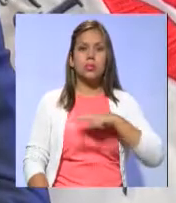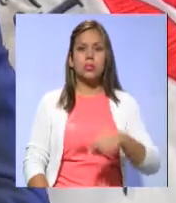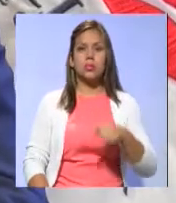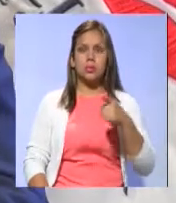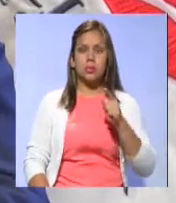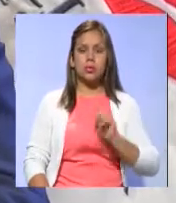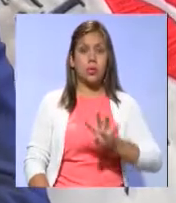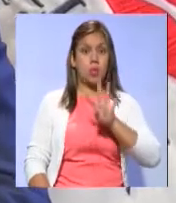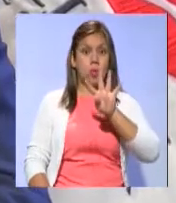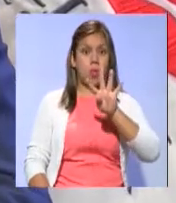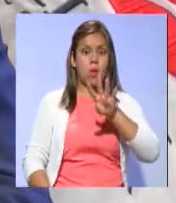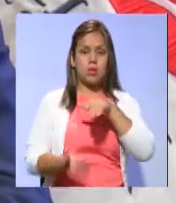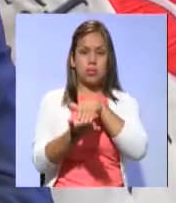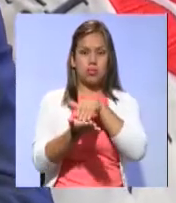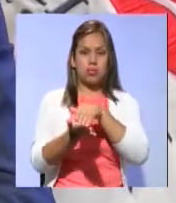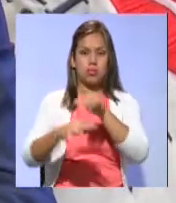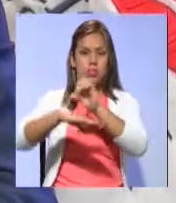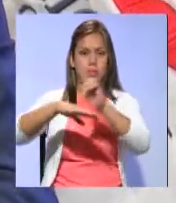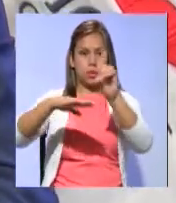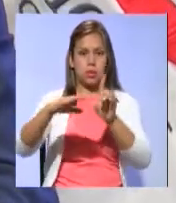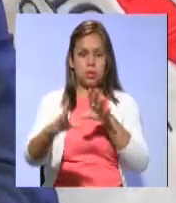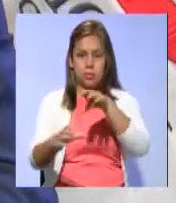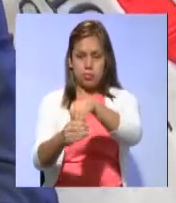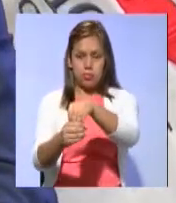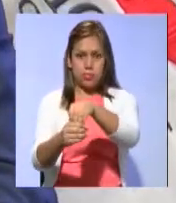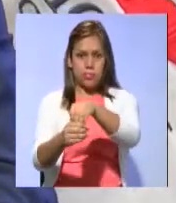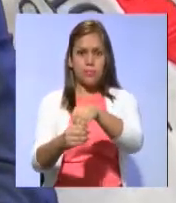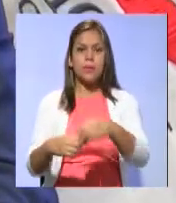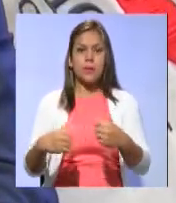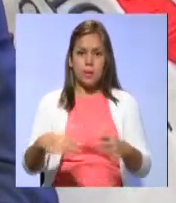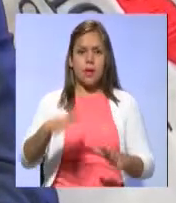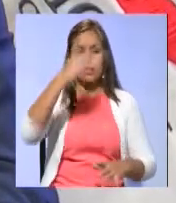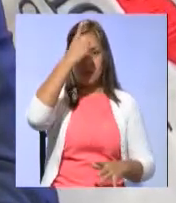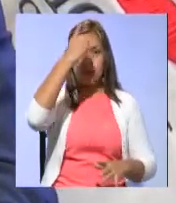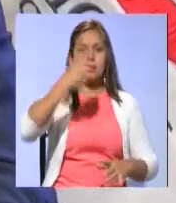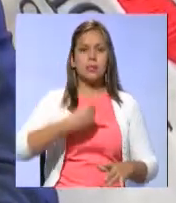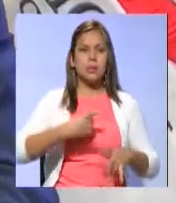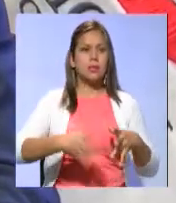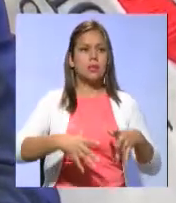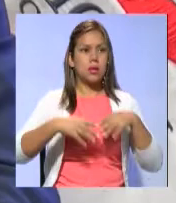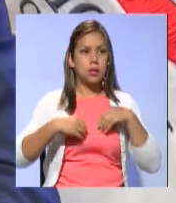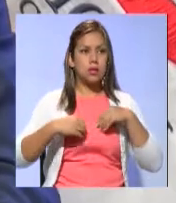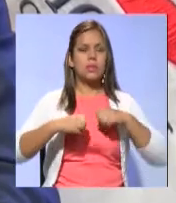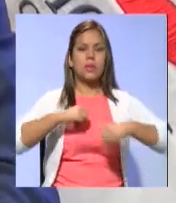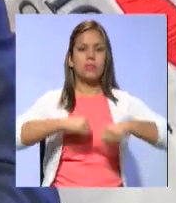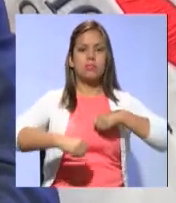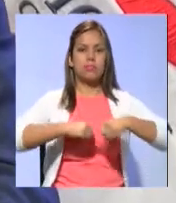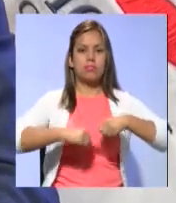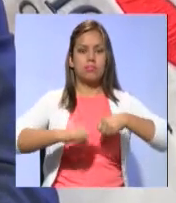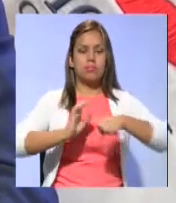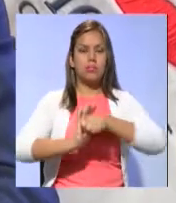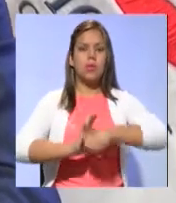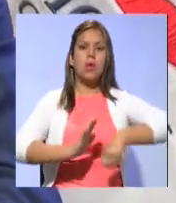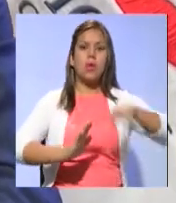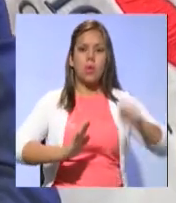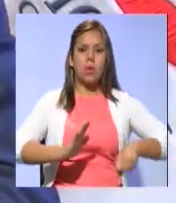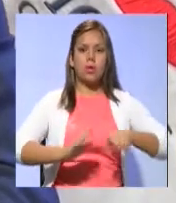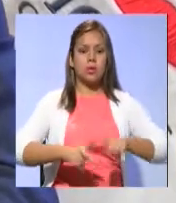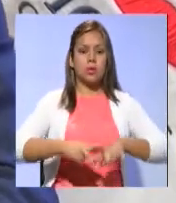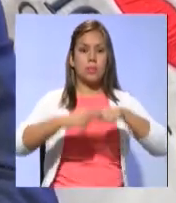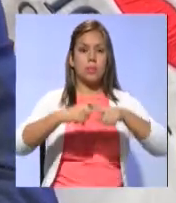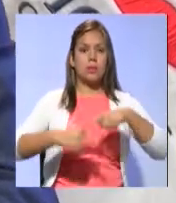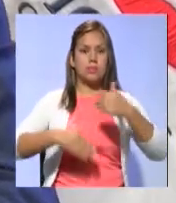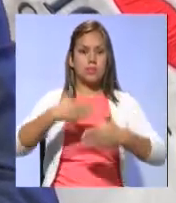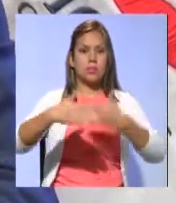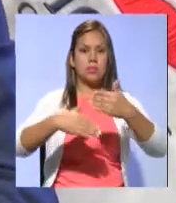4 miembros del mismo y se ha tomado la decisión de admitir a trámite e iniciar el proceso